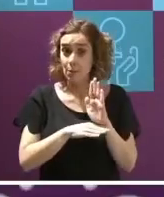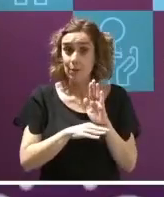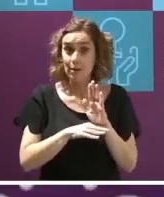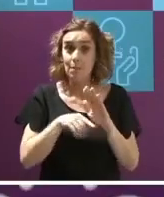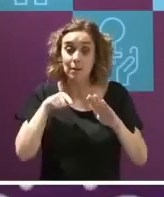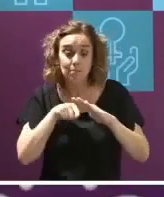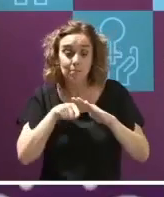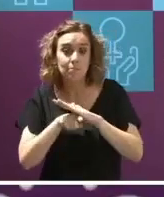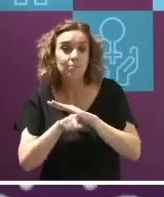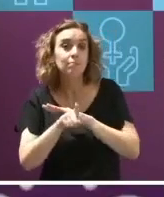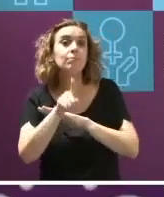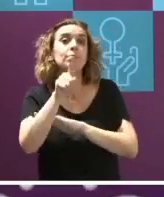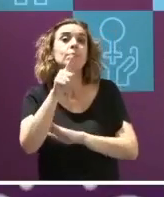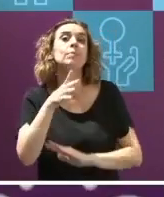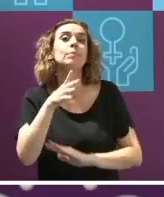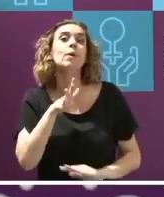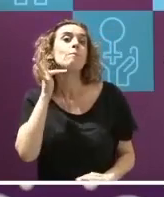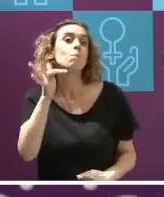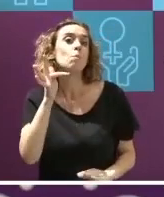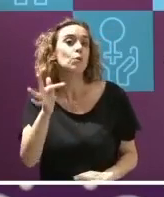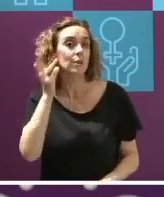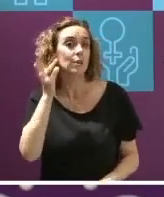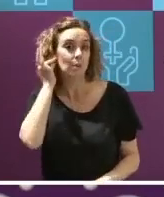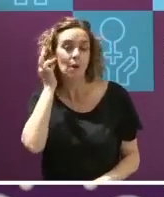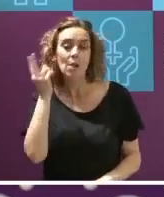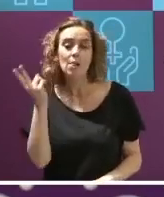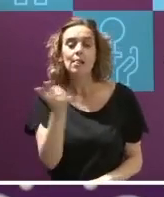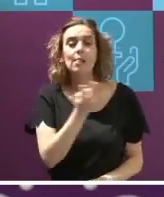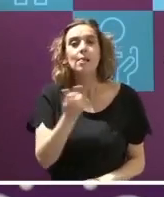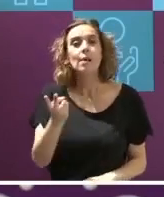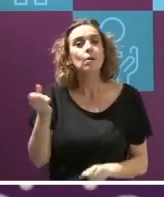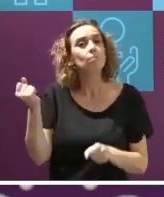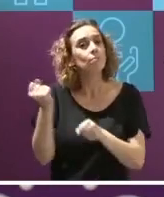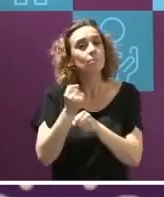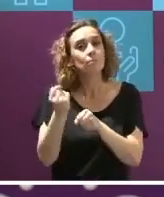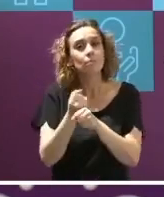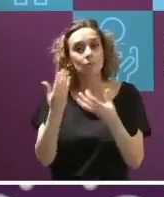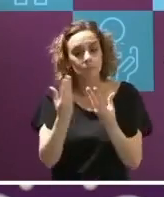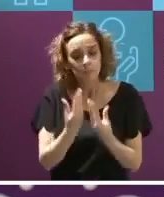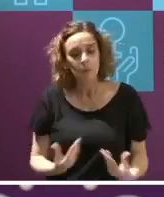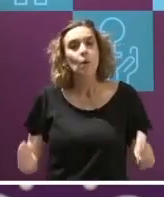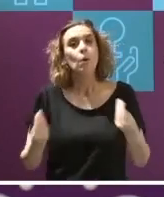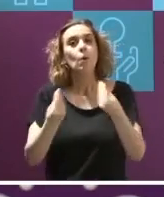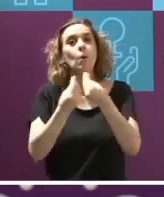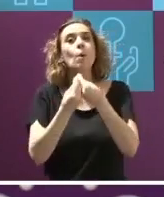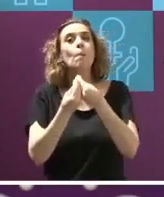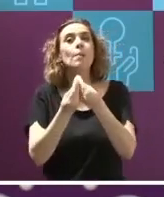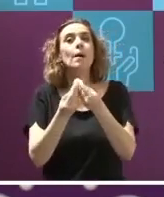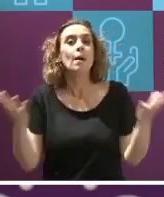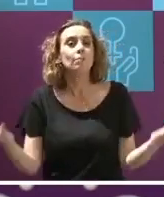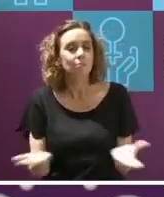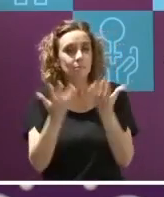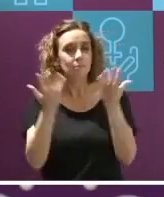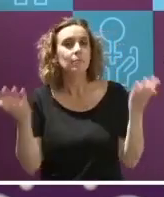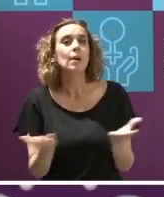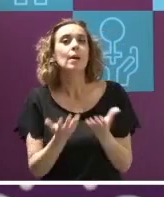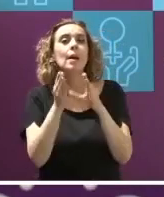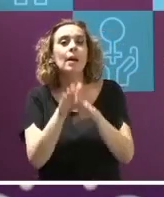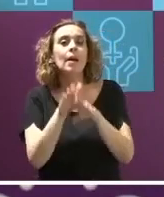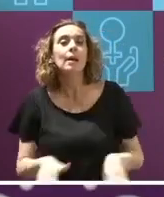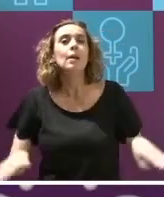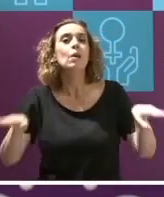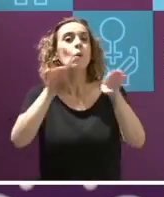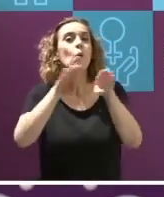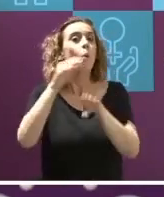De las mujeres. Trabajaremos juntas para promover la igualdad de género en todas sus